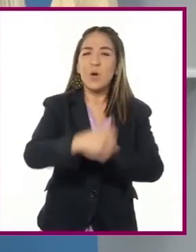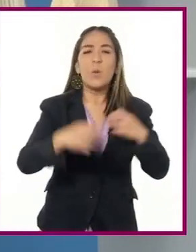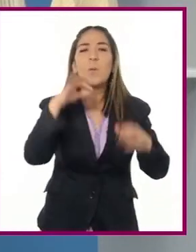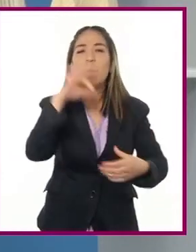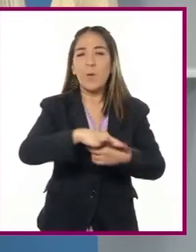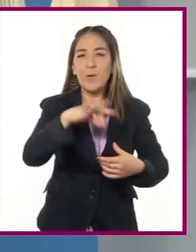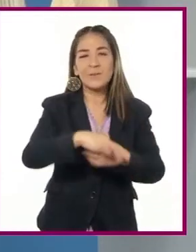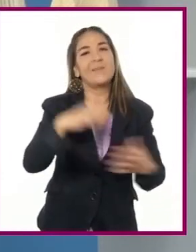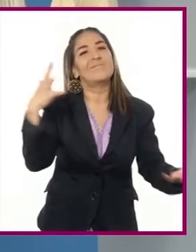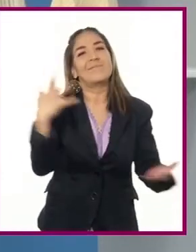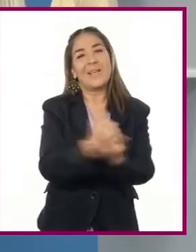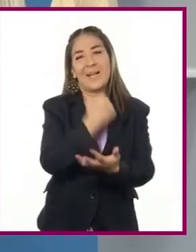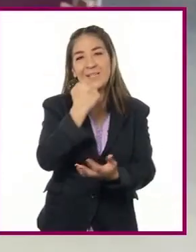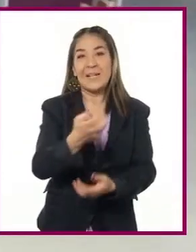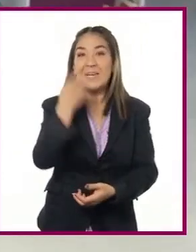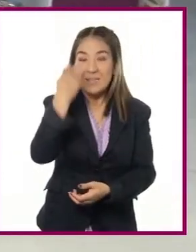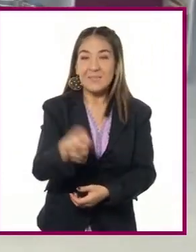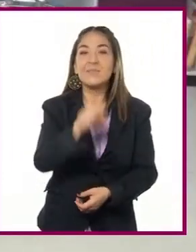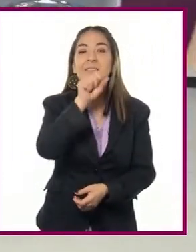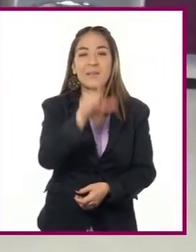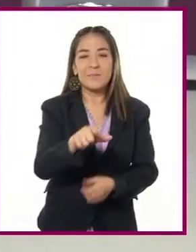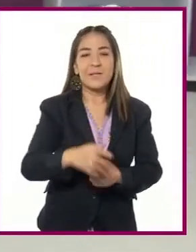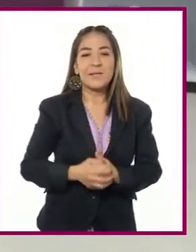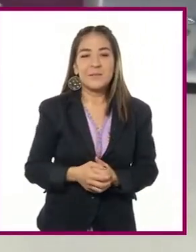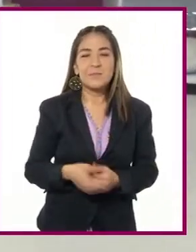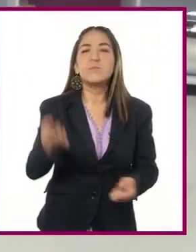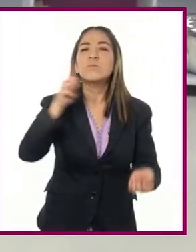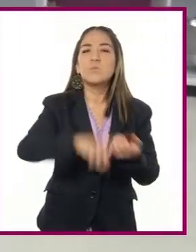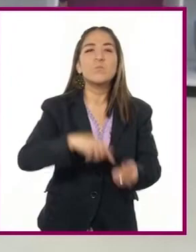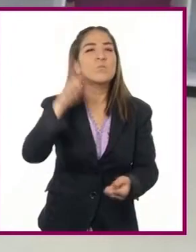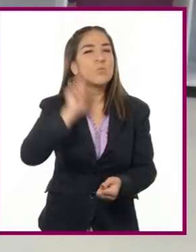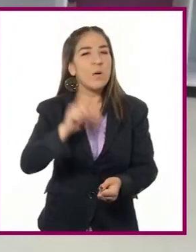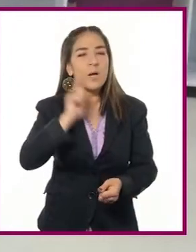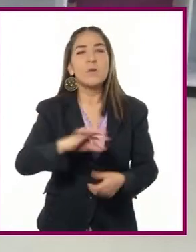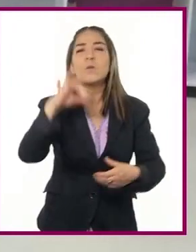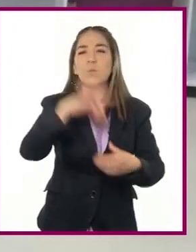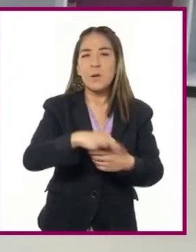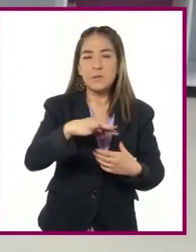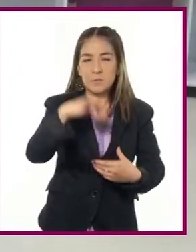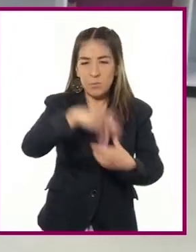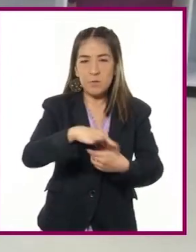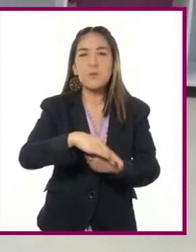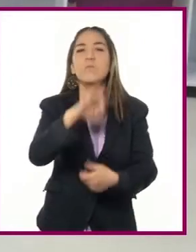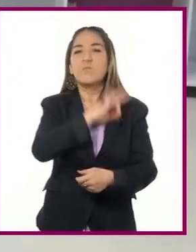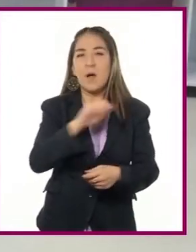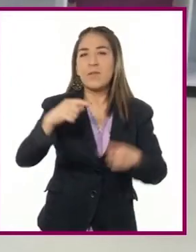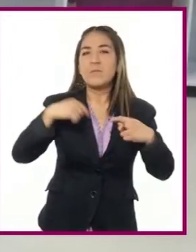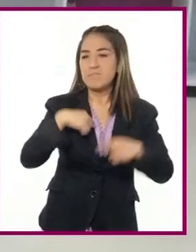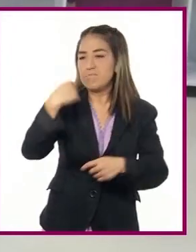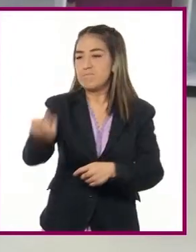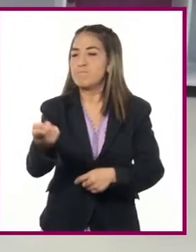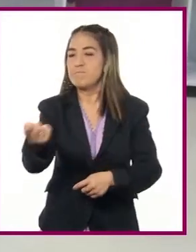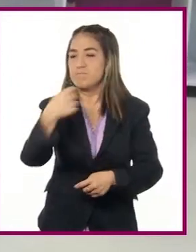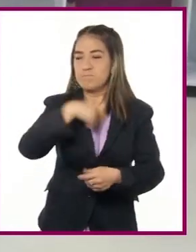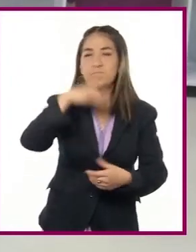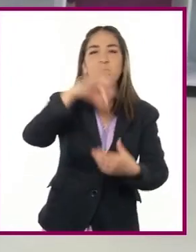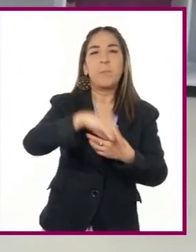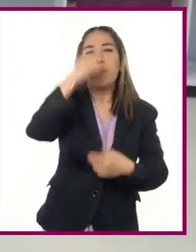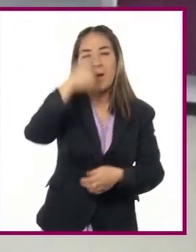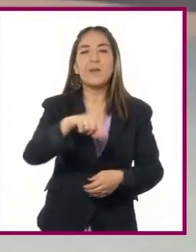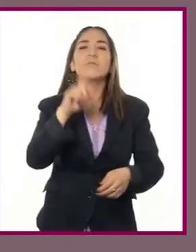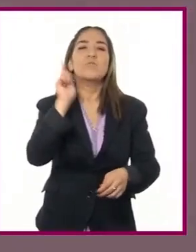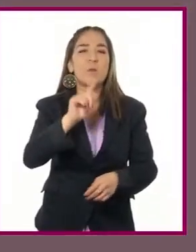había sido ganada, y con ella, las mujeres votaron y pudieron ser votadas para acceder a puestos de